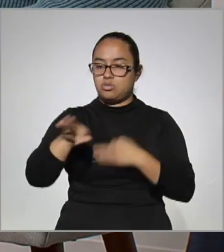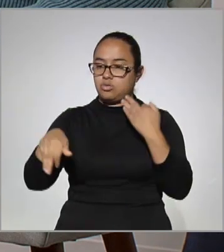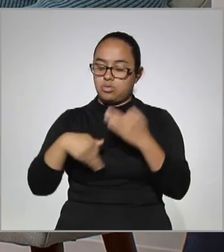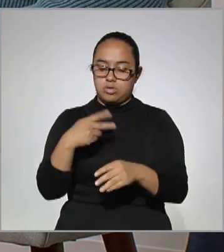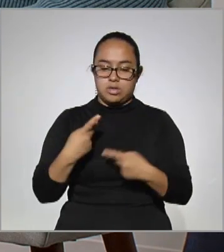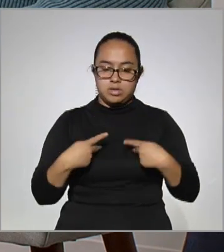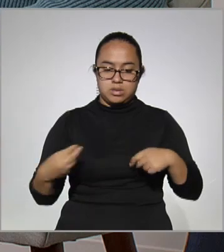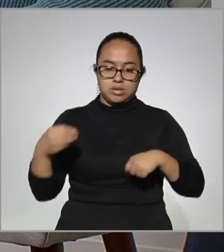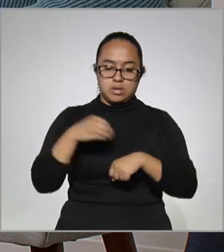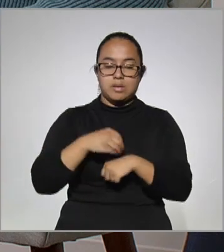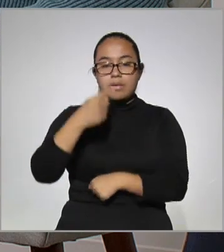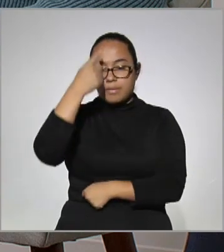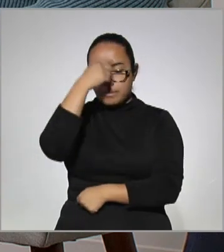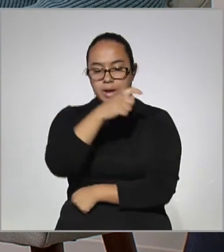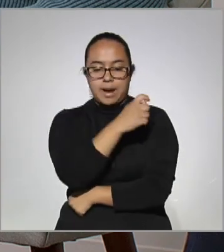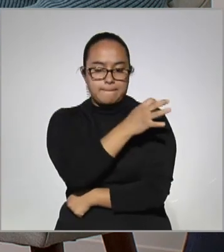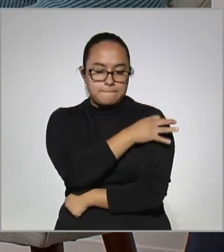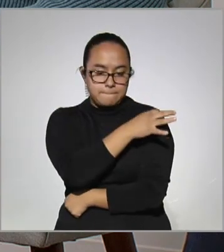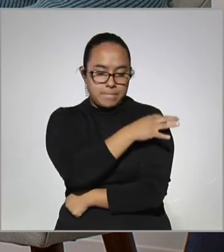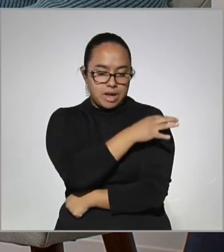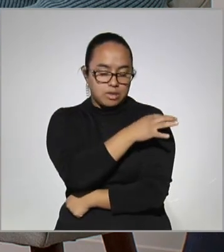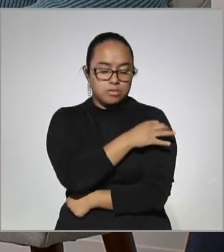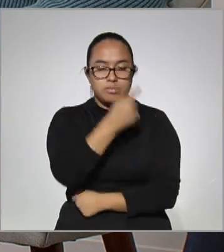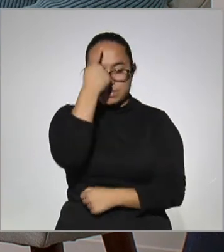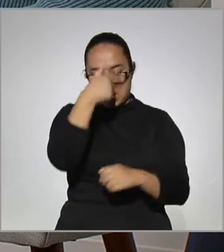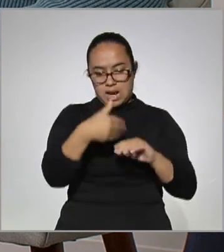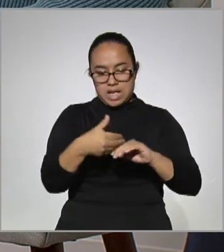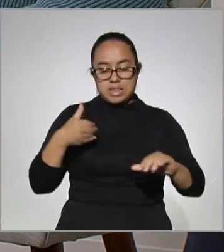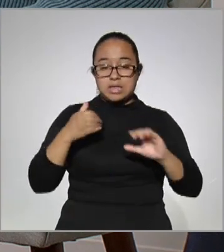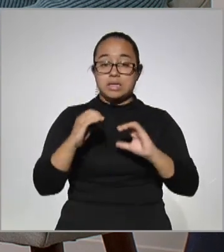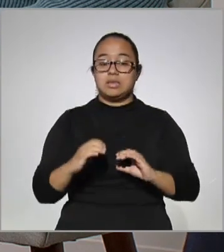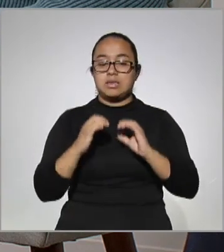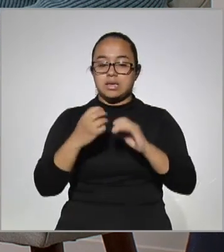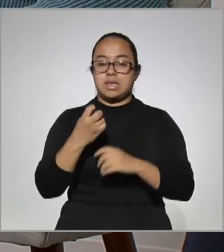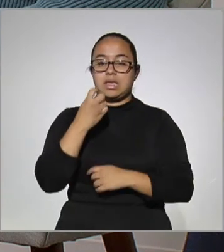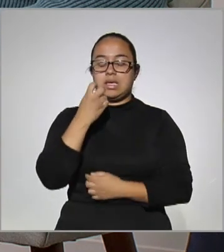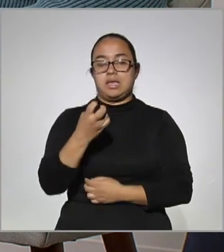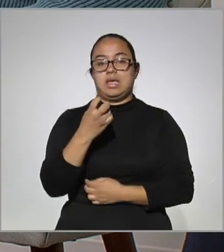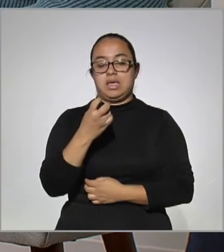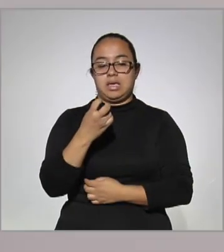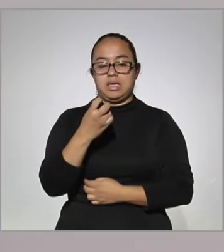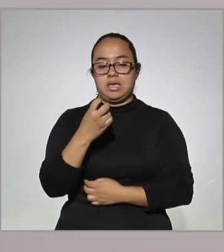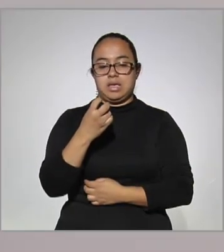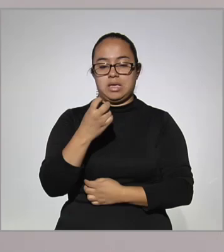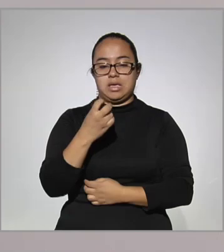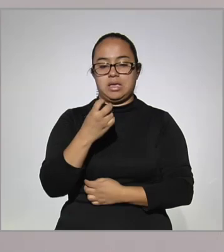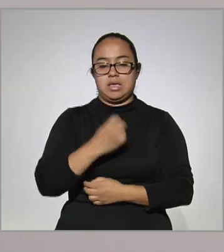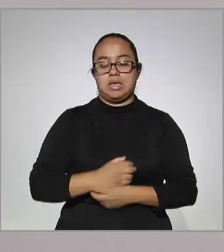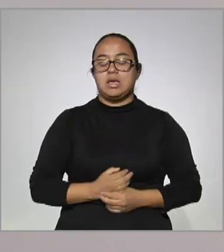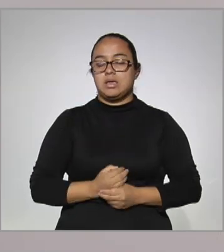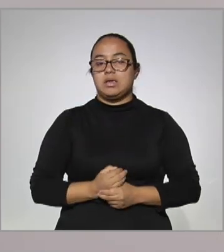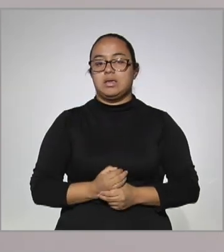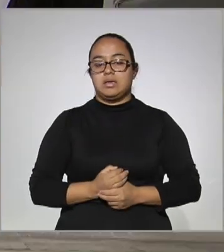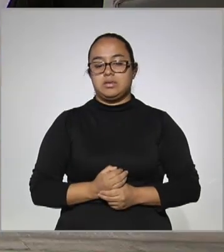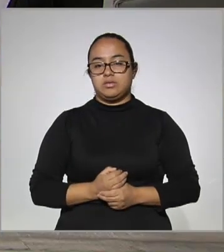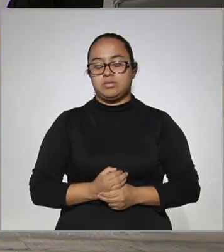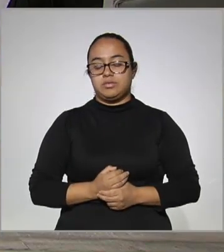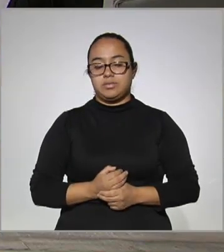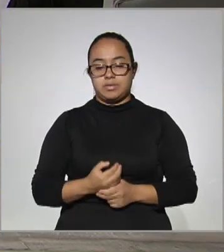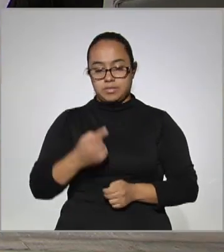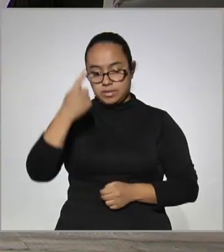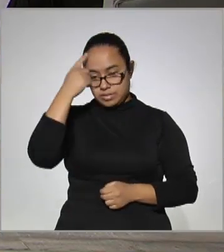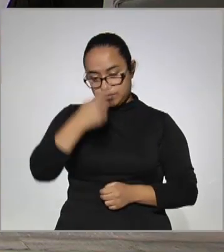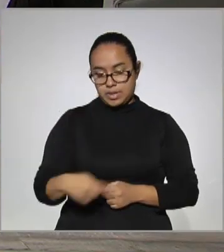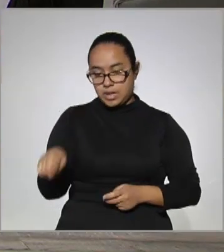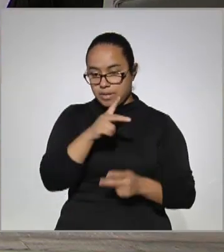la aplicación de vacunas, que es la parte preventiva que va a tener más impacto en este tipo de, bueno, en todas